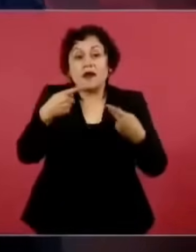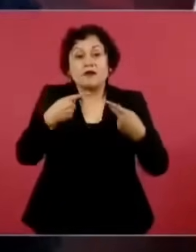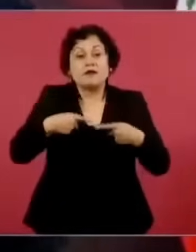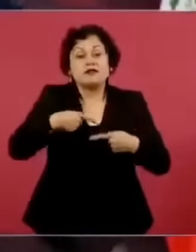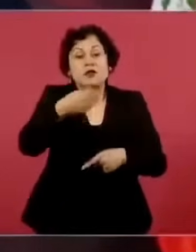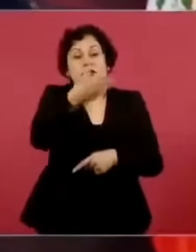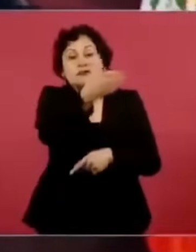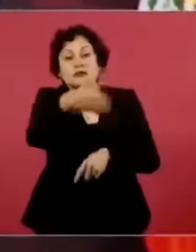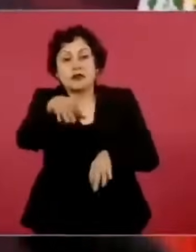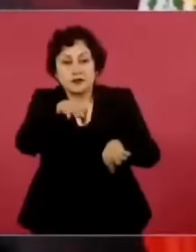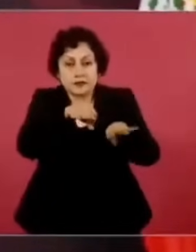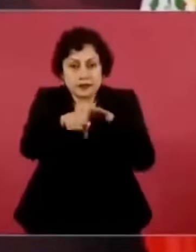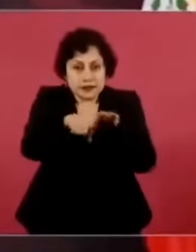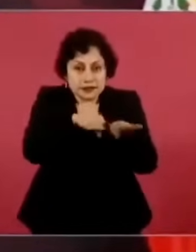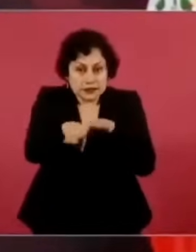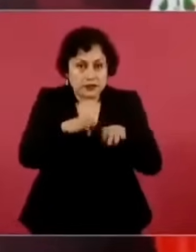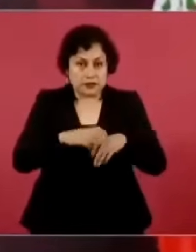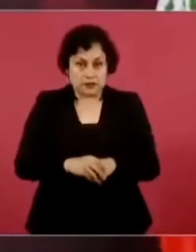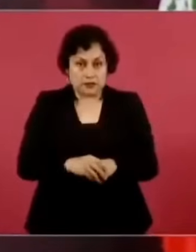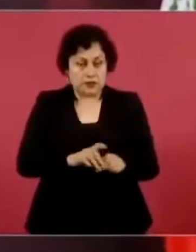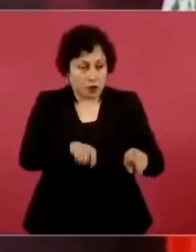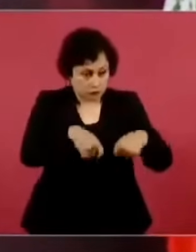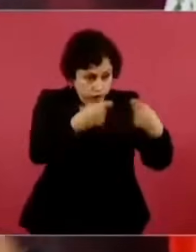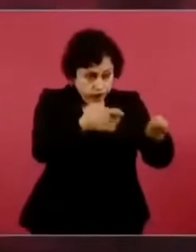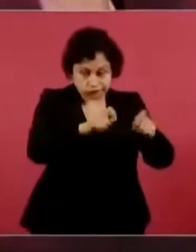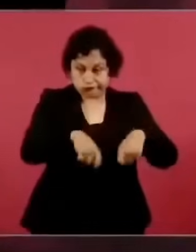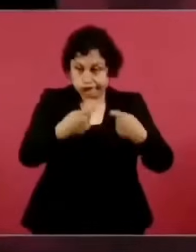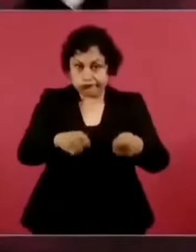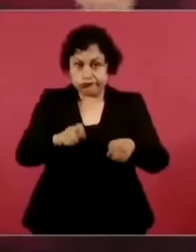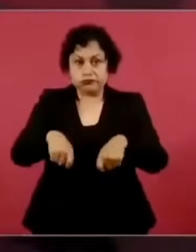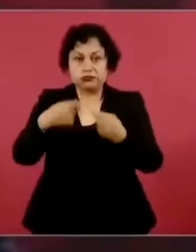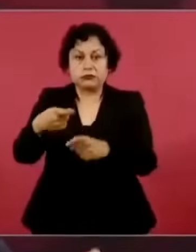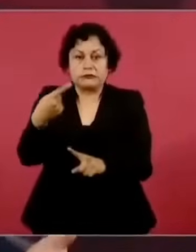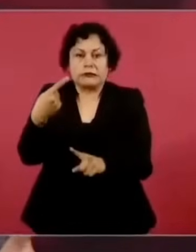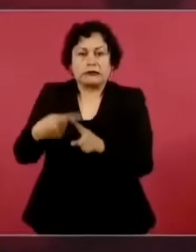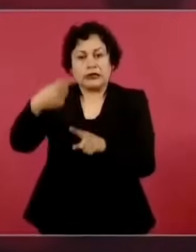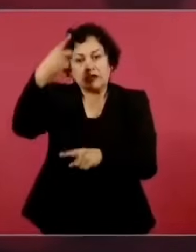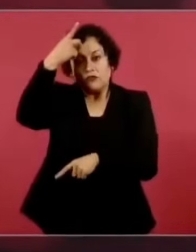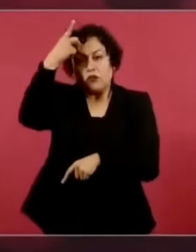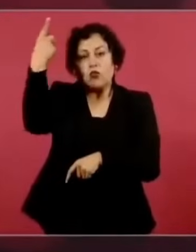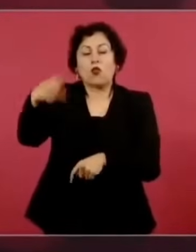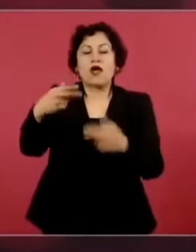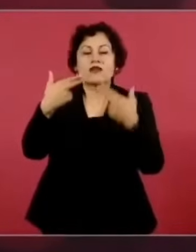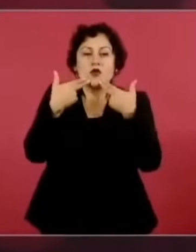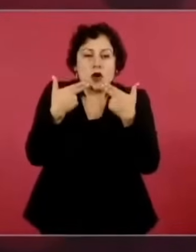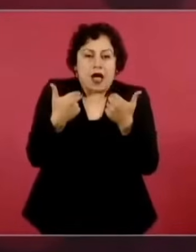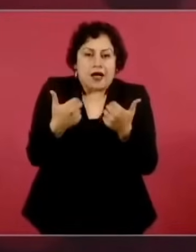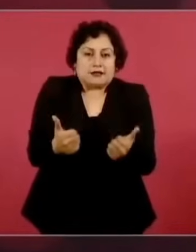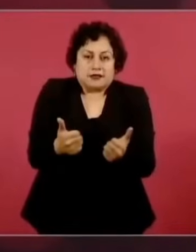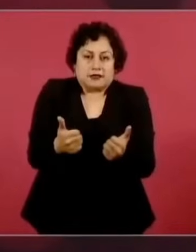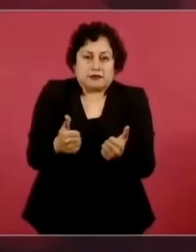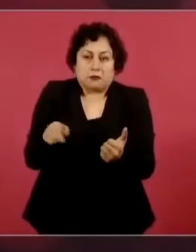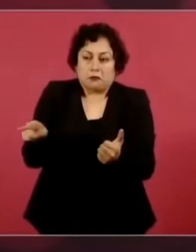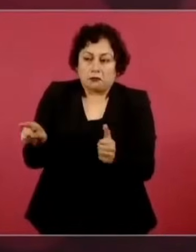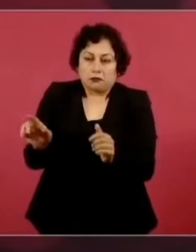hacendados los cascos y todo lo demás se le entrega a los campesinos.